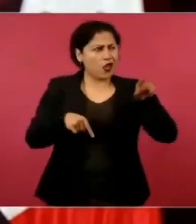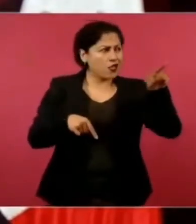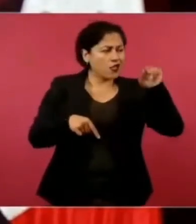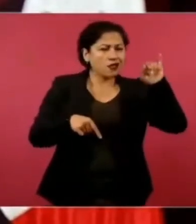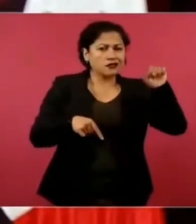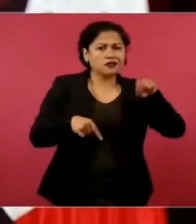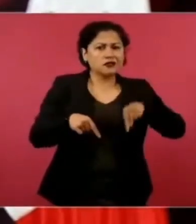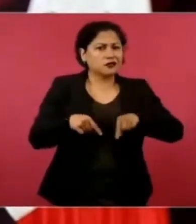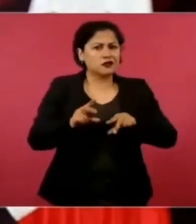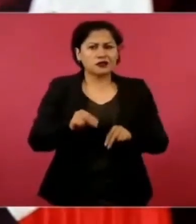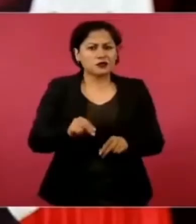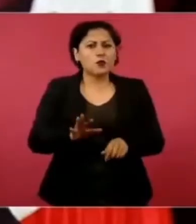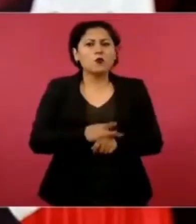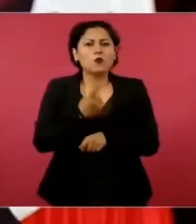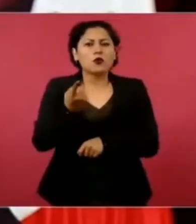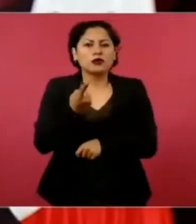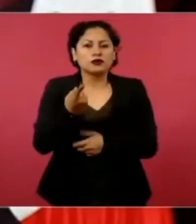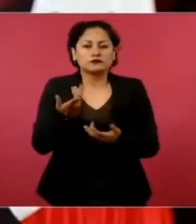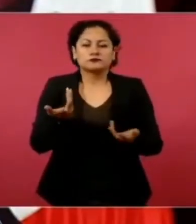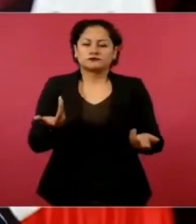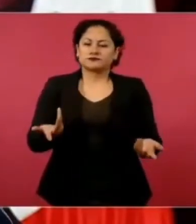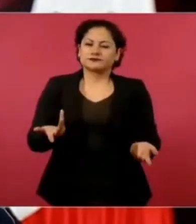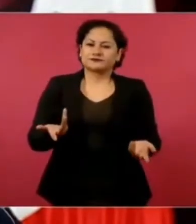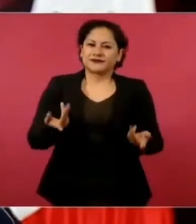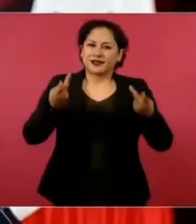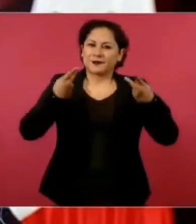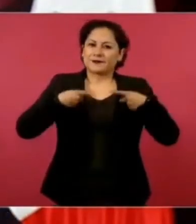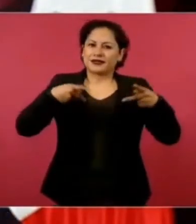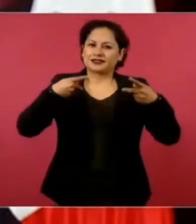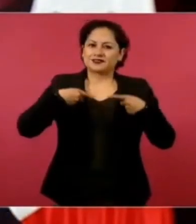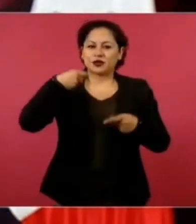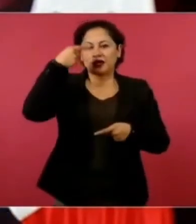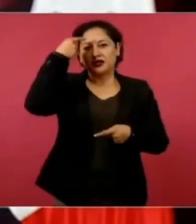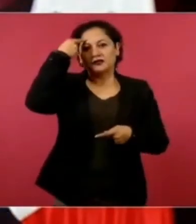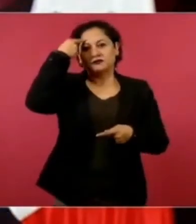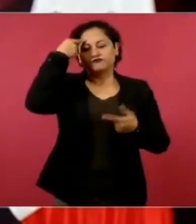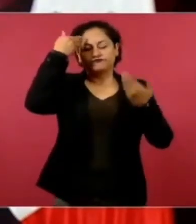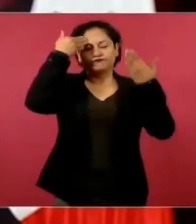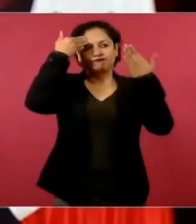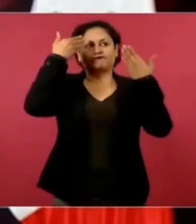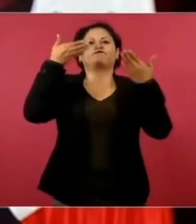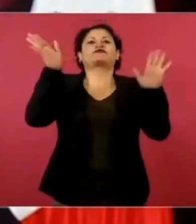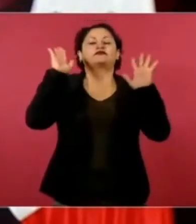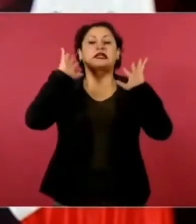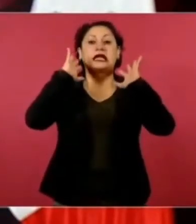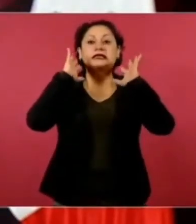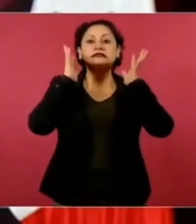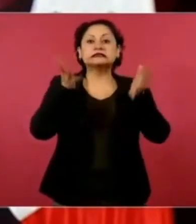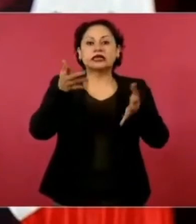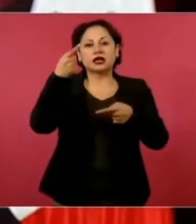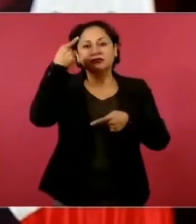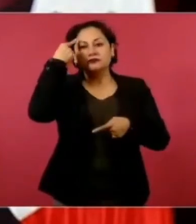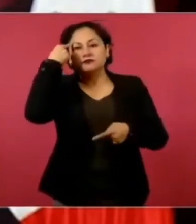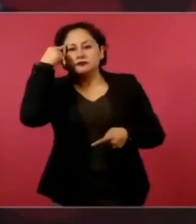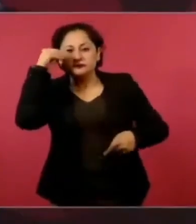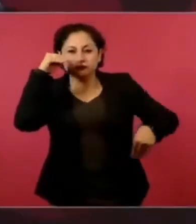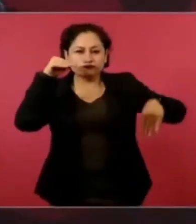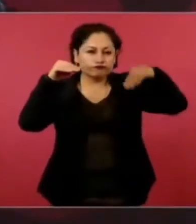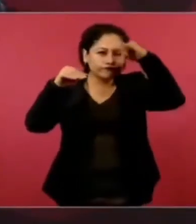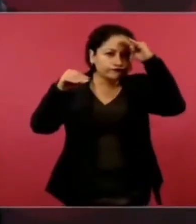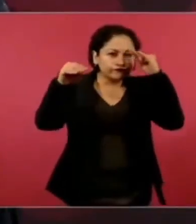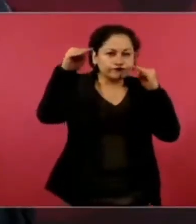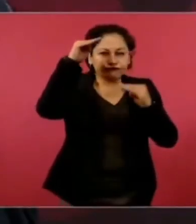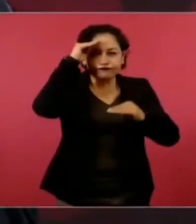A que ya tenemos un pueblo mucho más consciente. Es de los pueblos más politizados